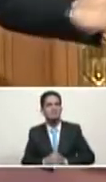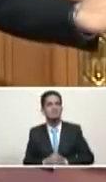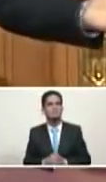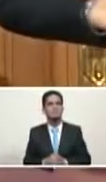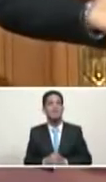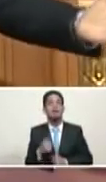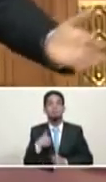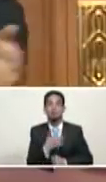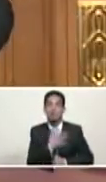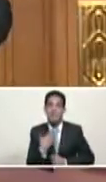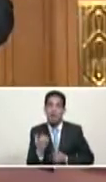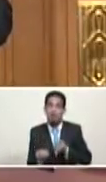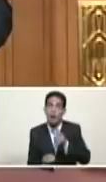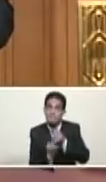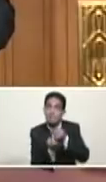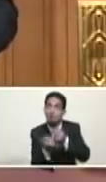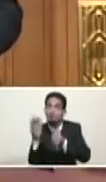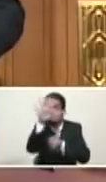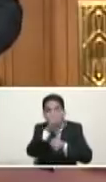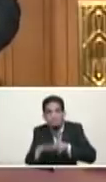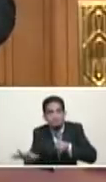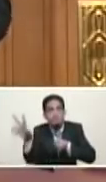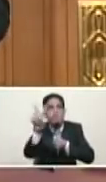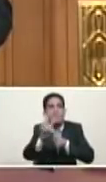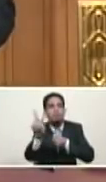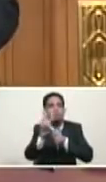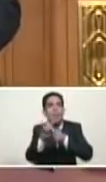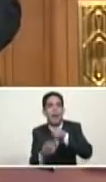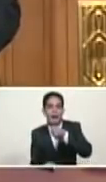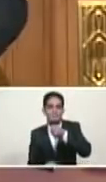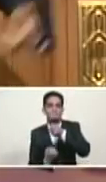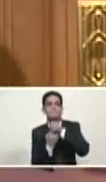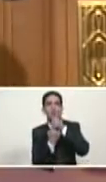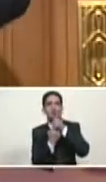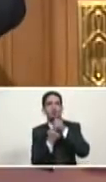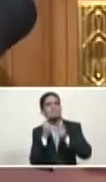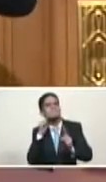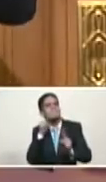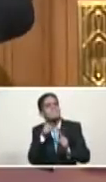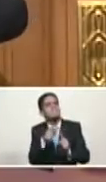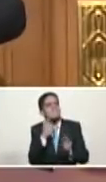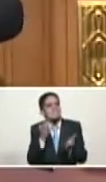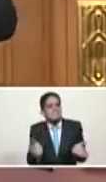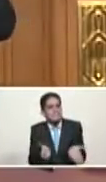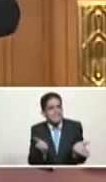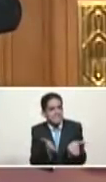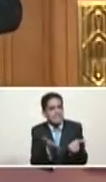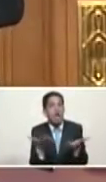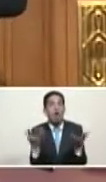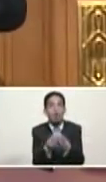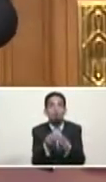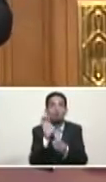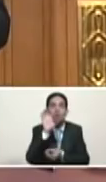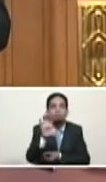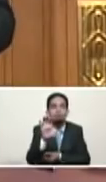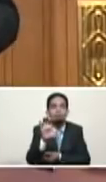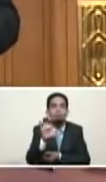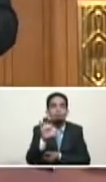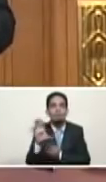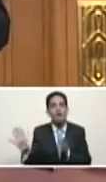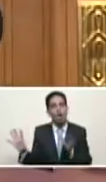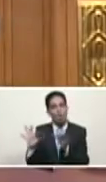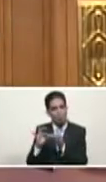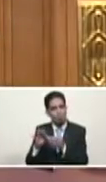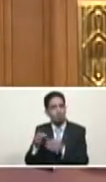Yo quiero el apoyo de todo un país para relanzar y recuperar desde el Estado y con el Estado, eso sí, en alianza con